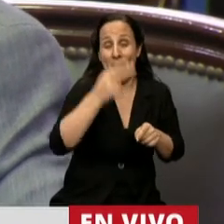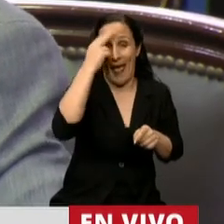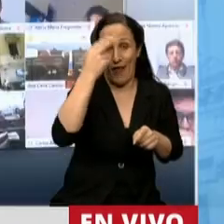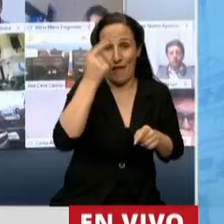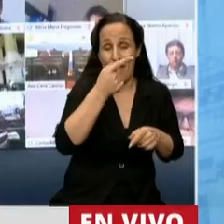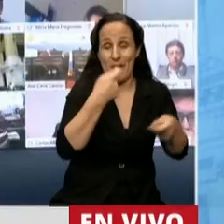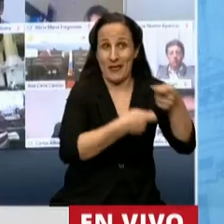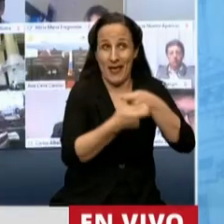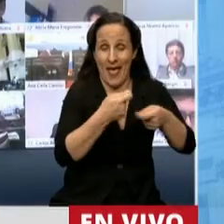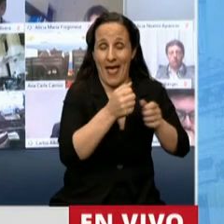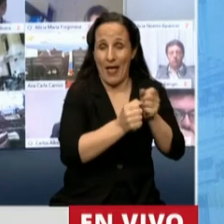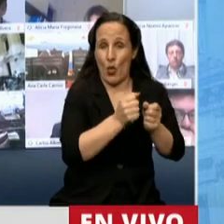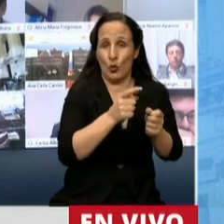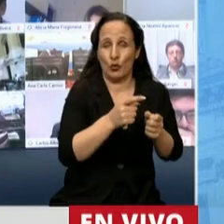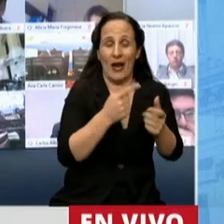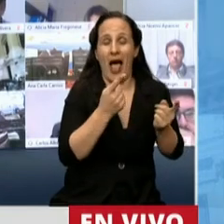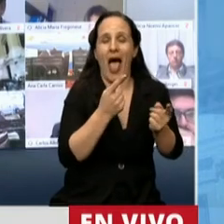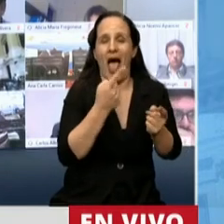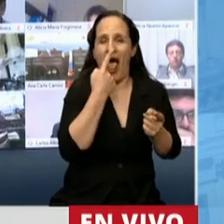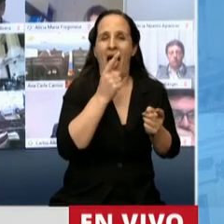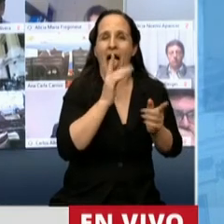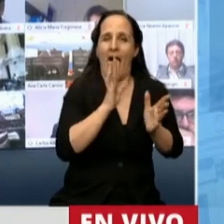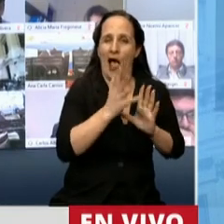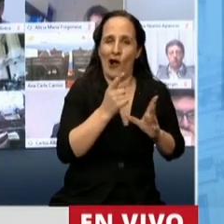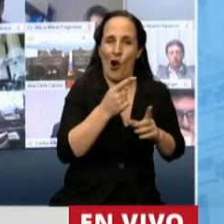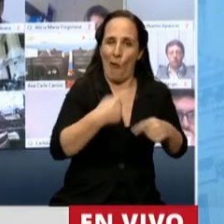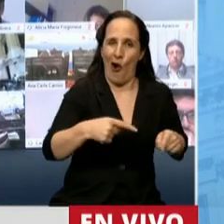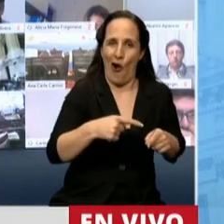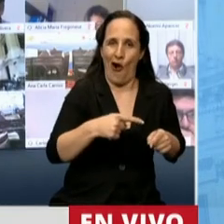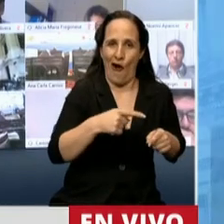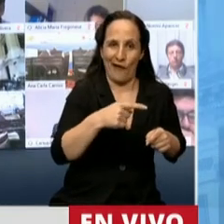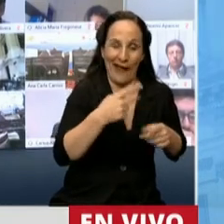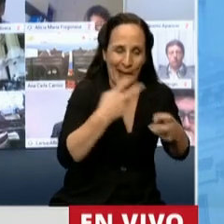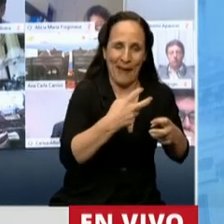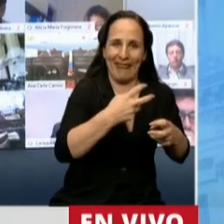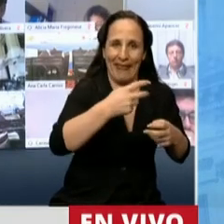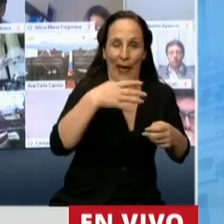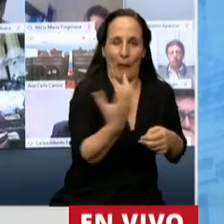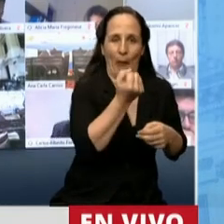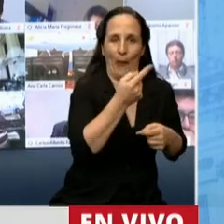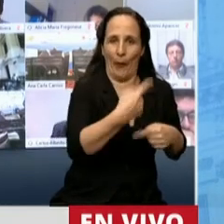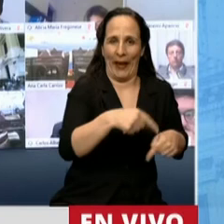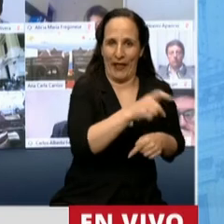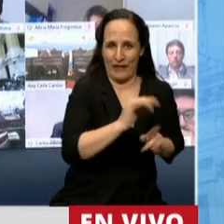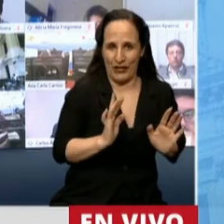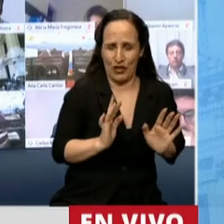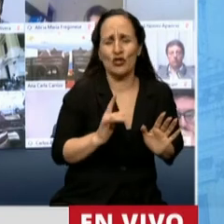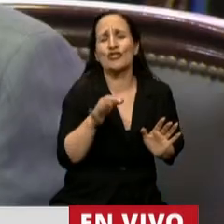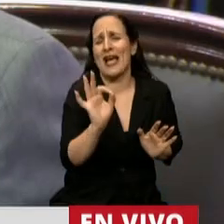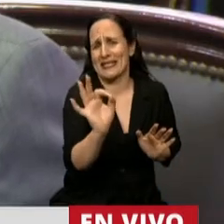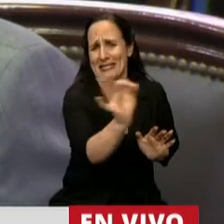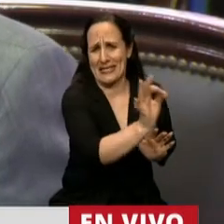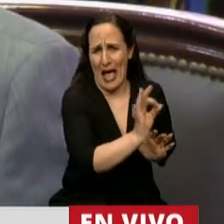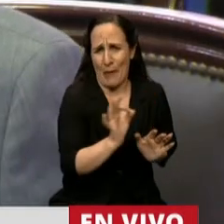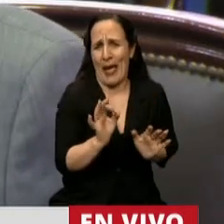respecto de los beneficios a obtener por cada una de sus investigaciones. Y en ese sentido es bien sabido, ya lo hemos